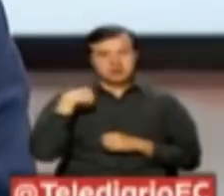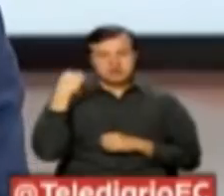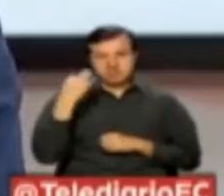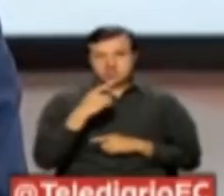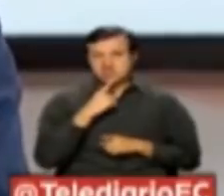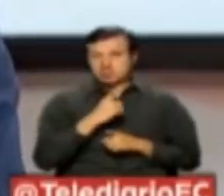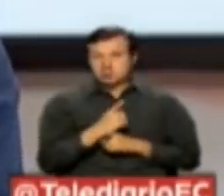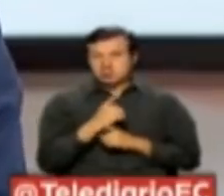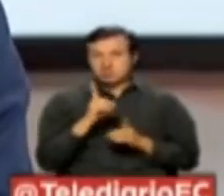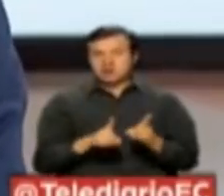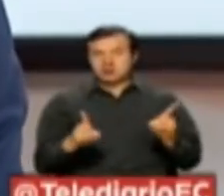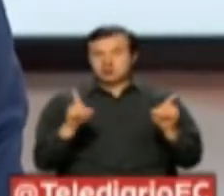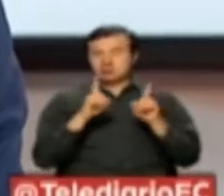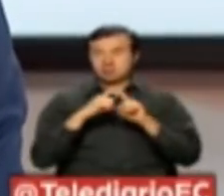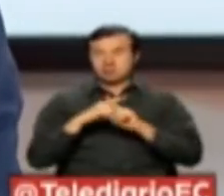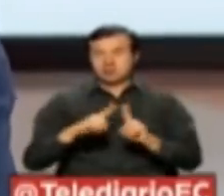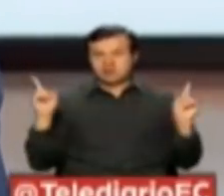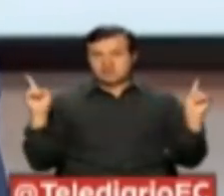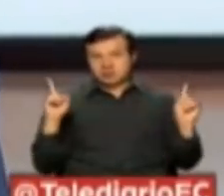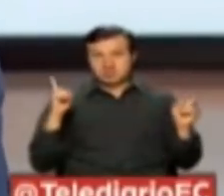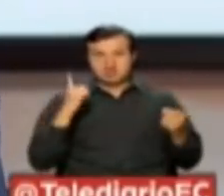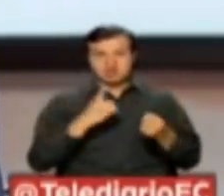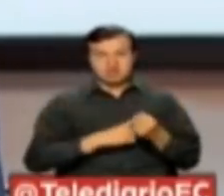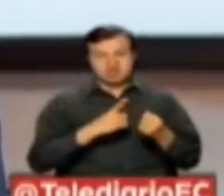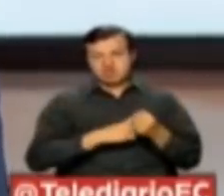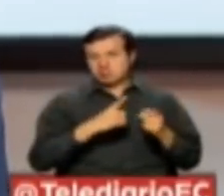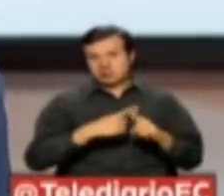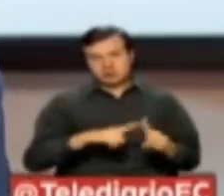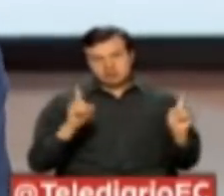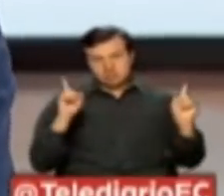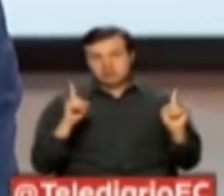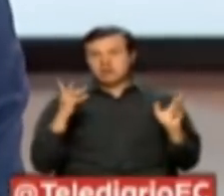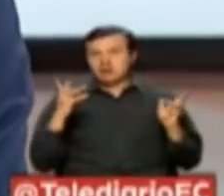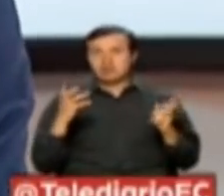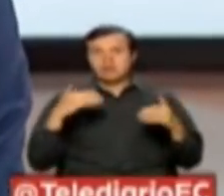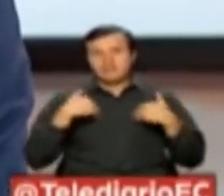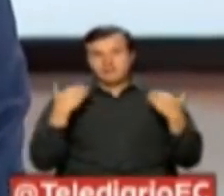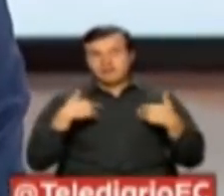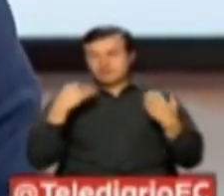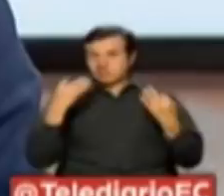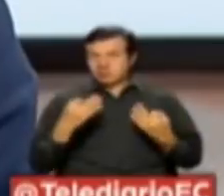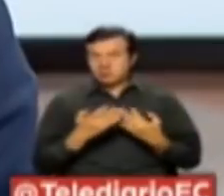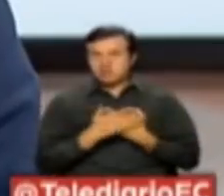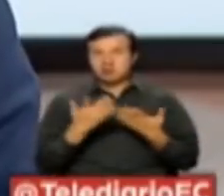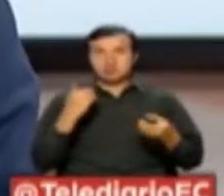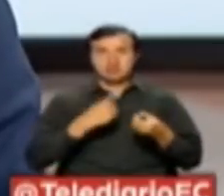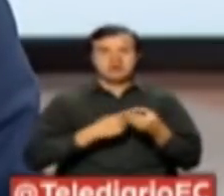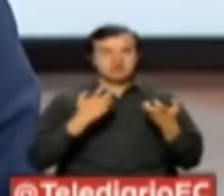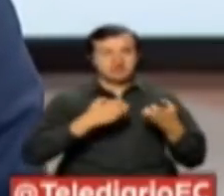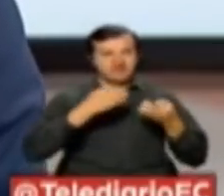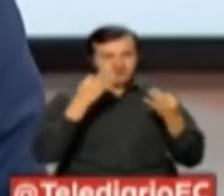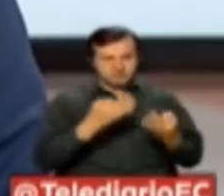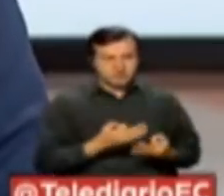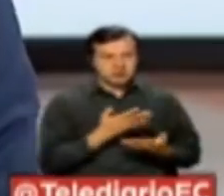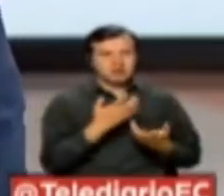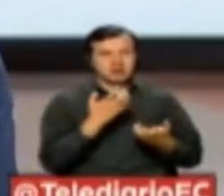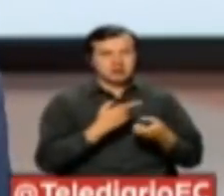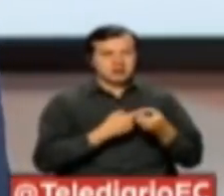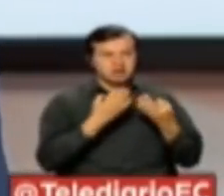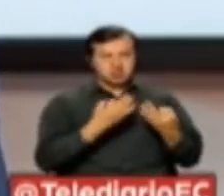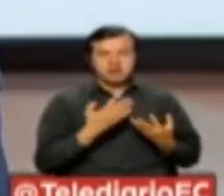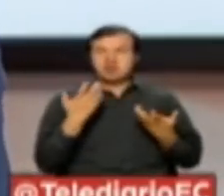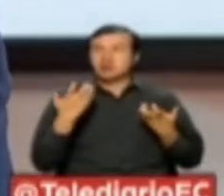esto es un dato totalmente diferente al que tiene en quito que sea alegre formal en quito queremos un alcalde formal